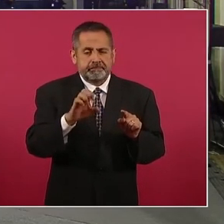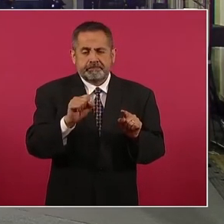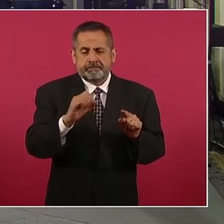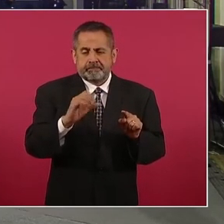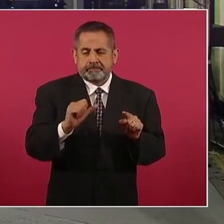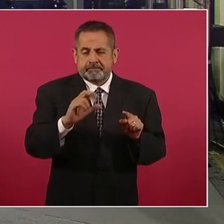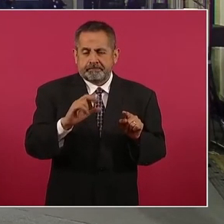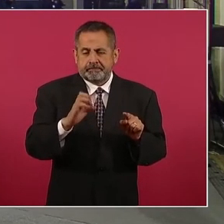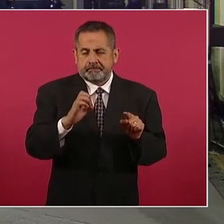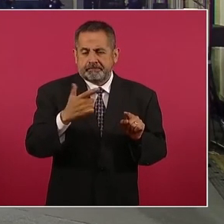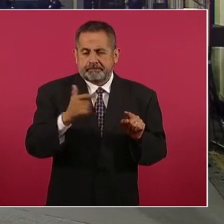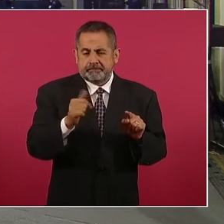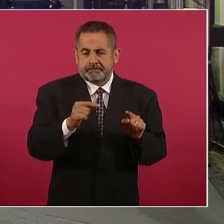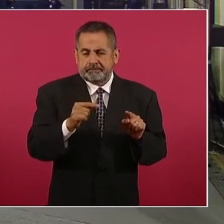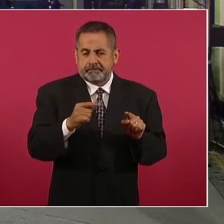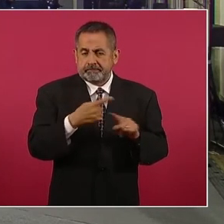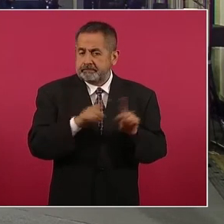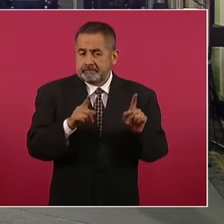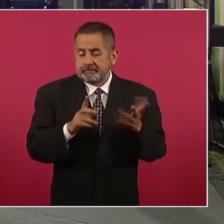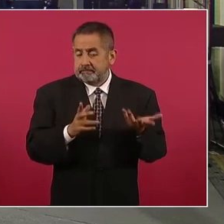Escárcega,